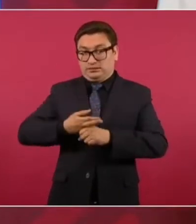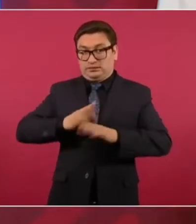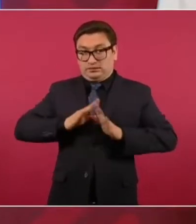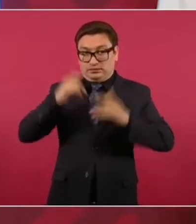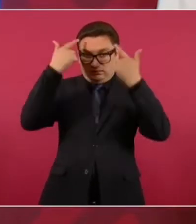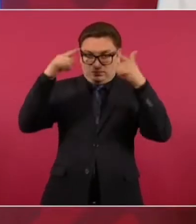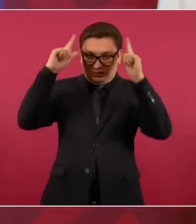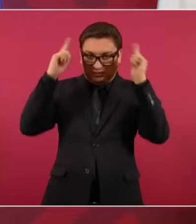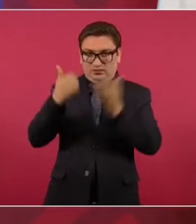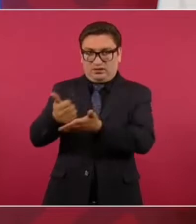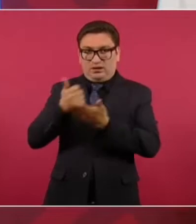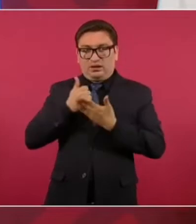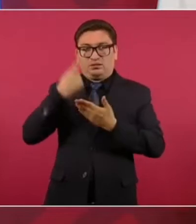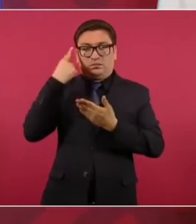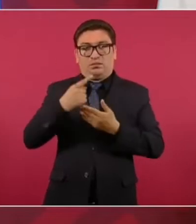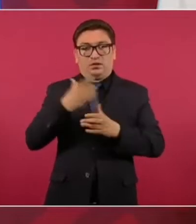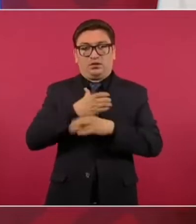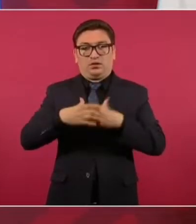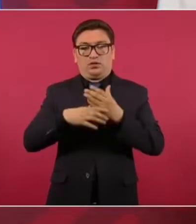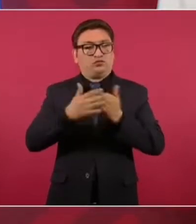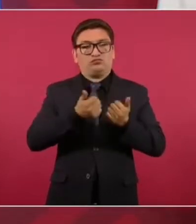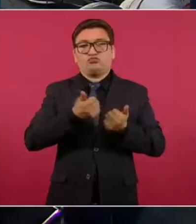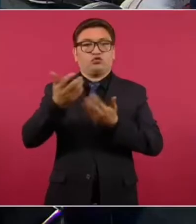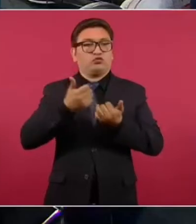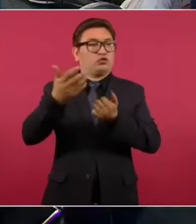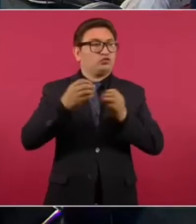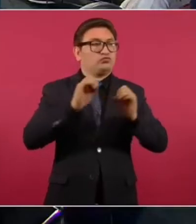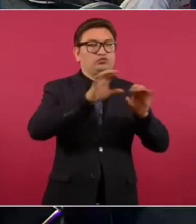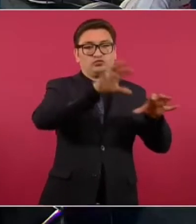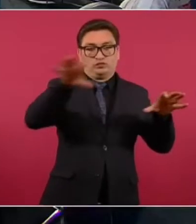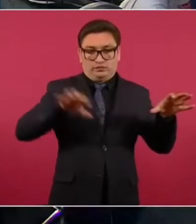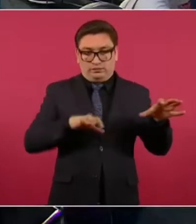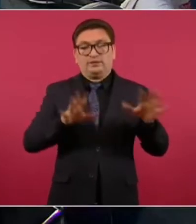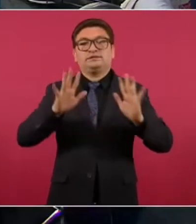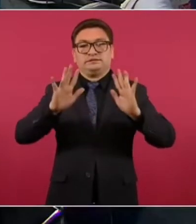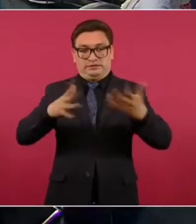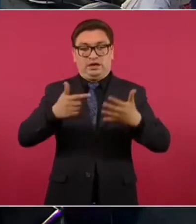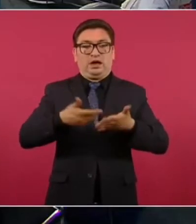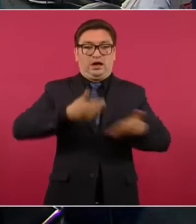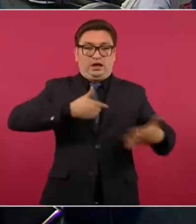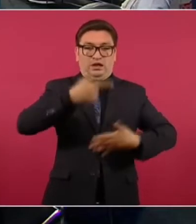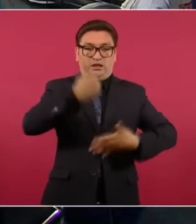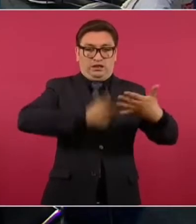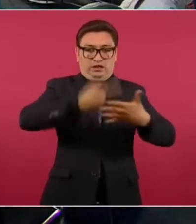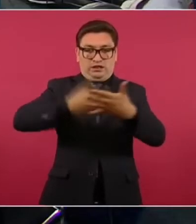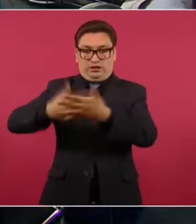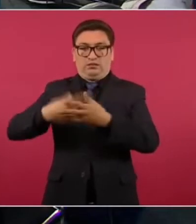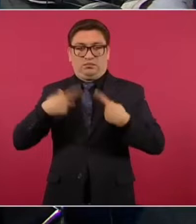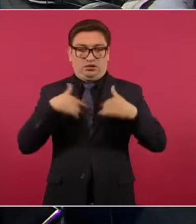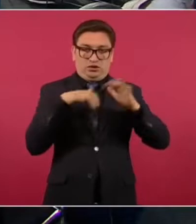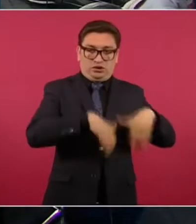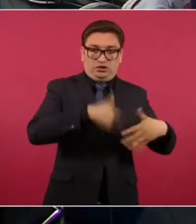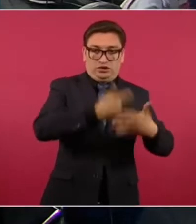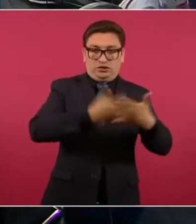Marina a la distribución, y ya hay una inscripción también. Deben